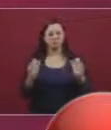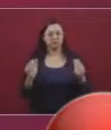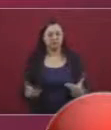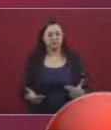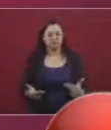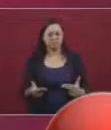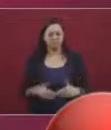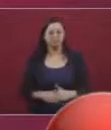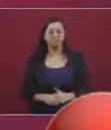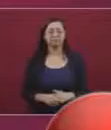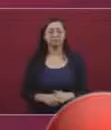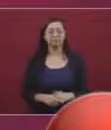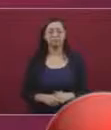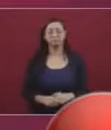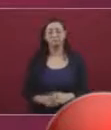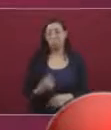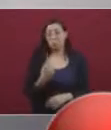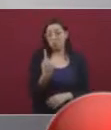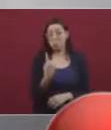Solo en una acción.